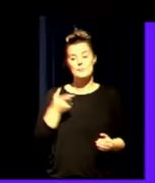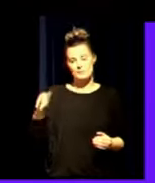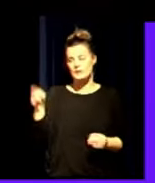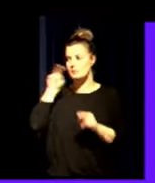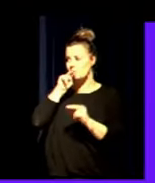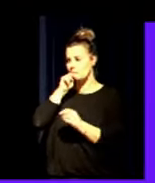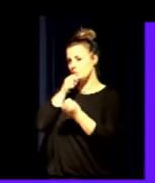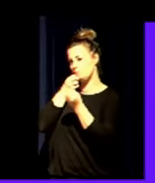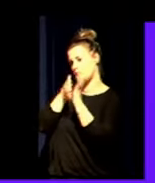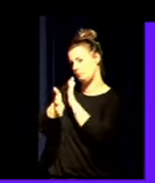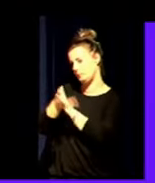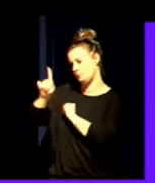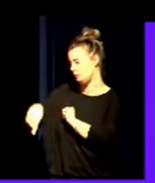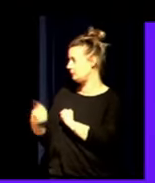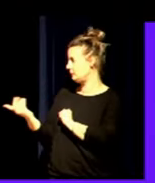fundamentalmente,